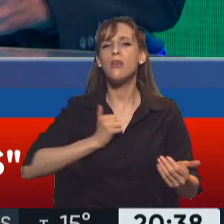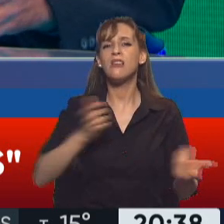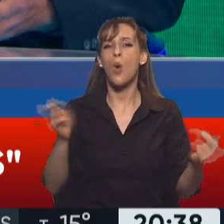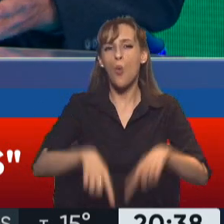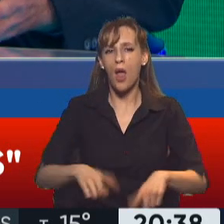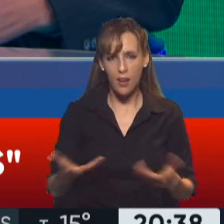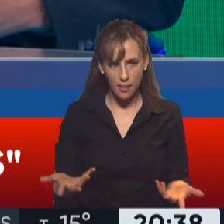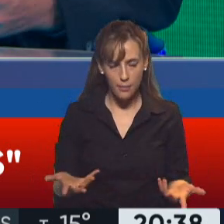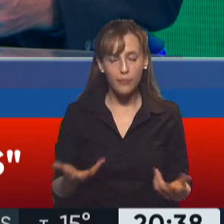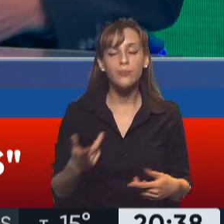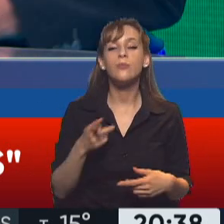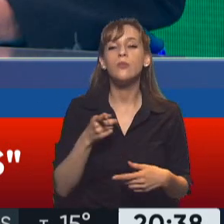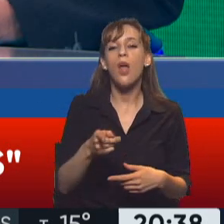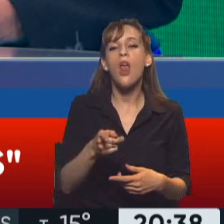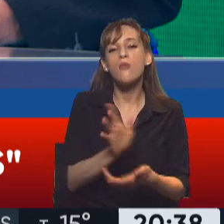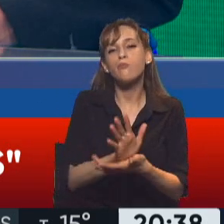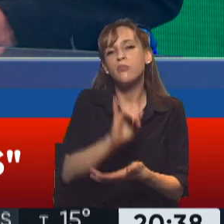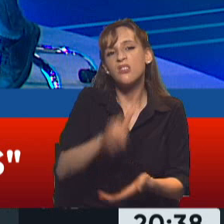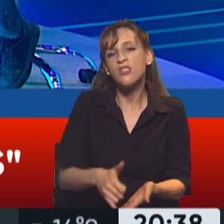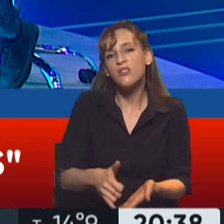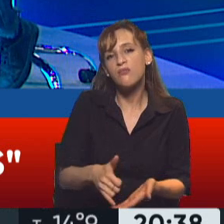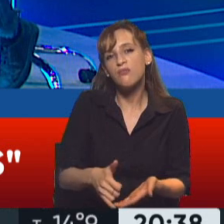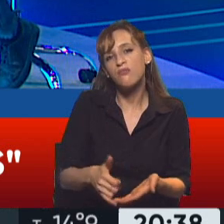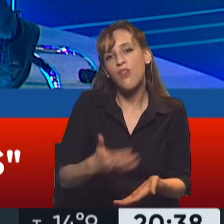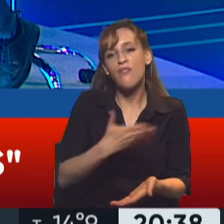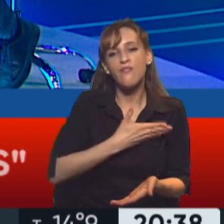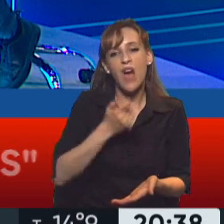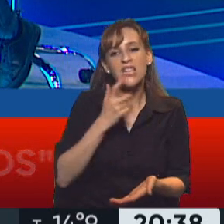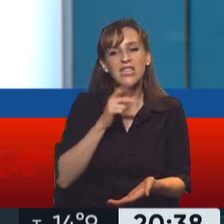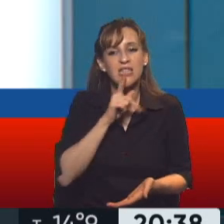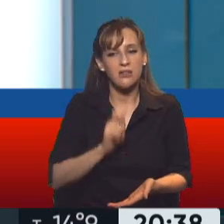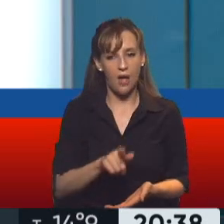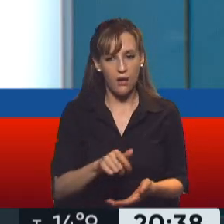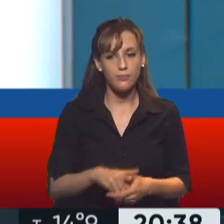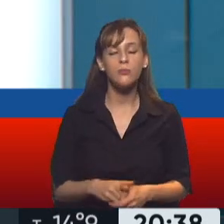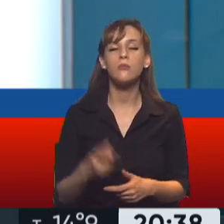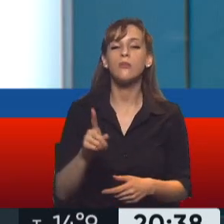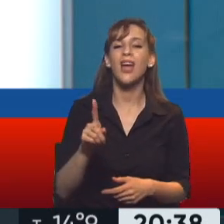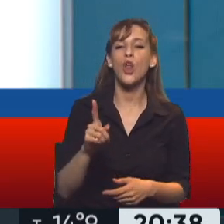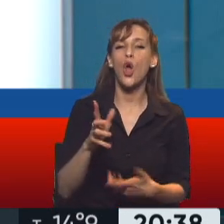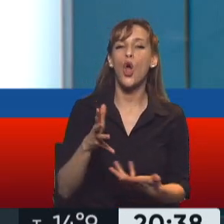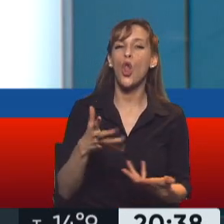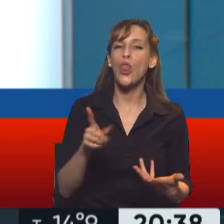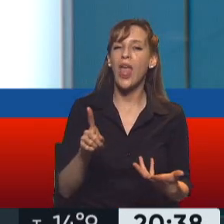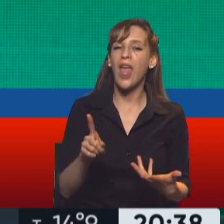que correspondería considerarlos fascistas, ¿no? Pero, sí. digamos, de liberales no tienen nada. Si pensamos en la tradición del